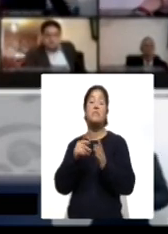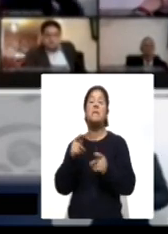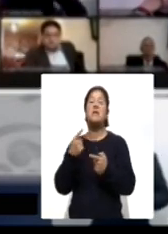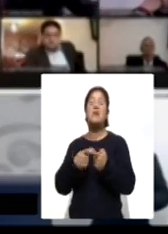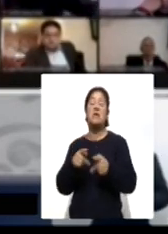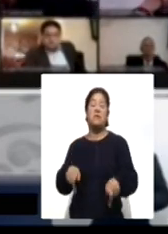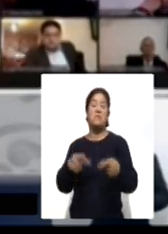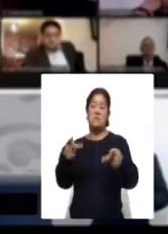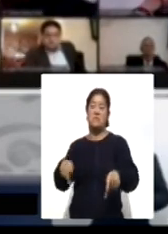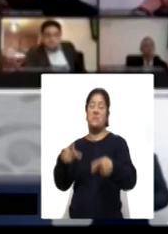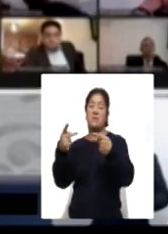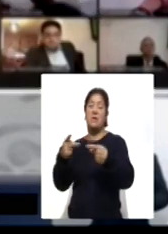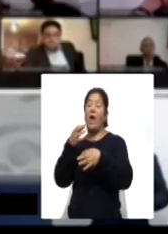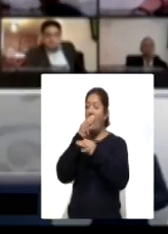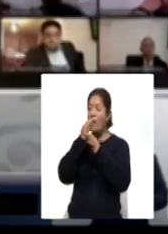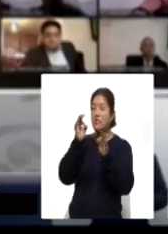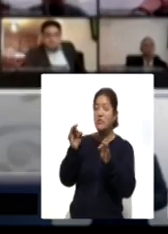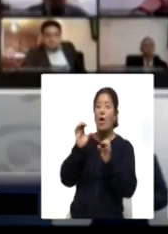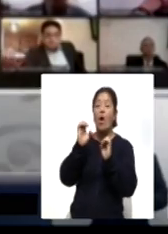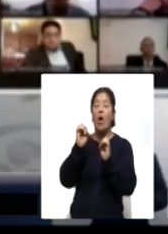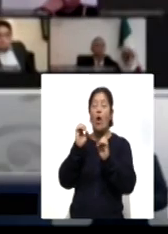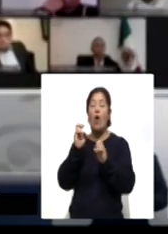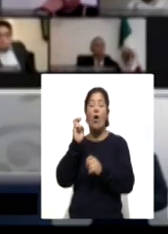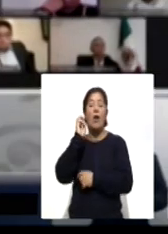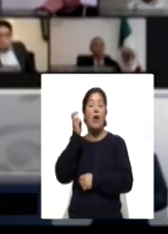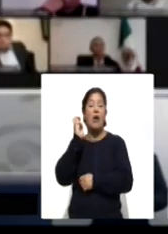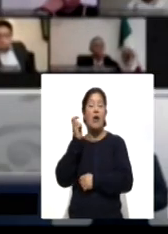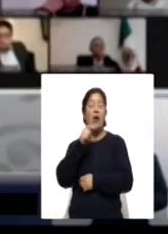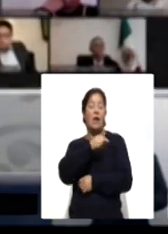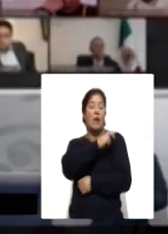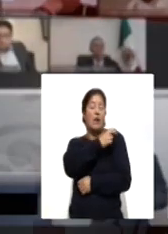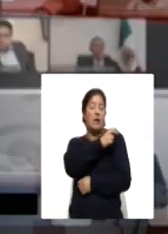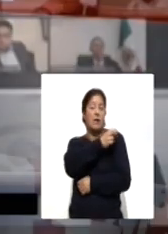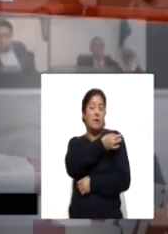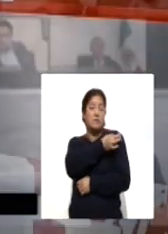oferte, distribuya o transporte las vacunas adulteradas o falsas.